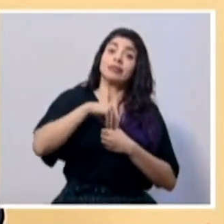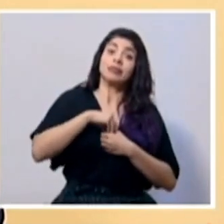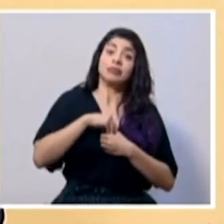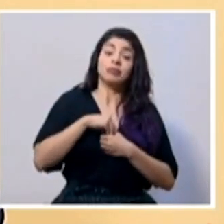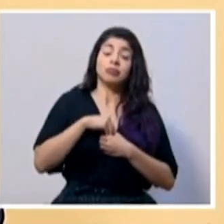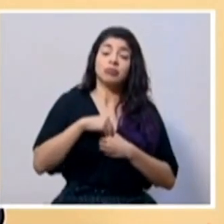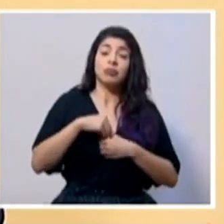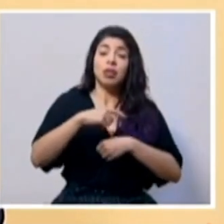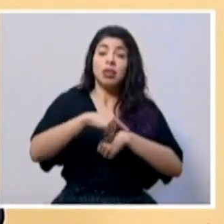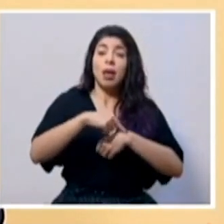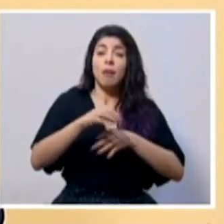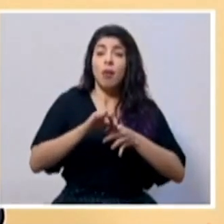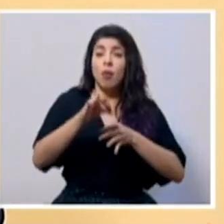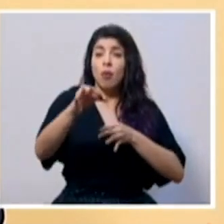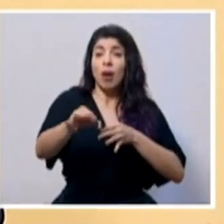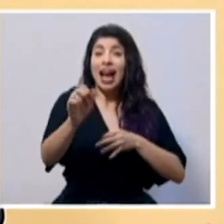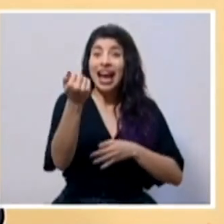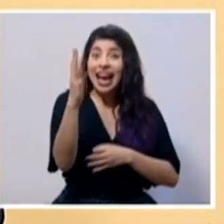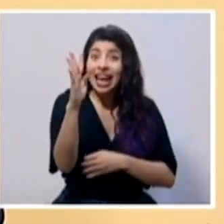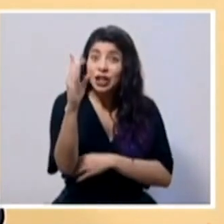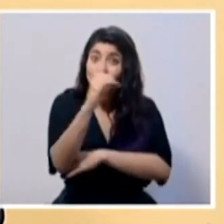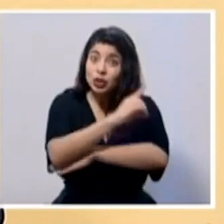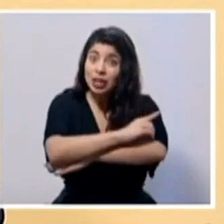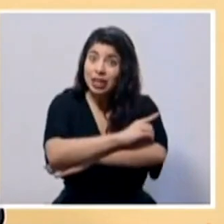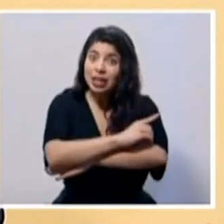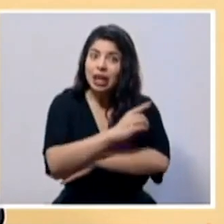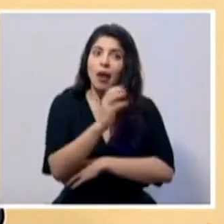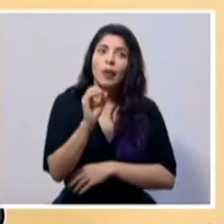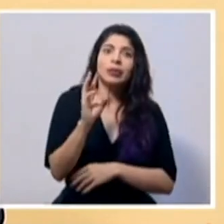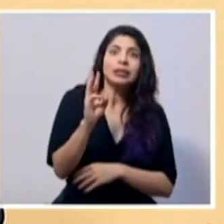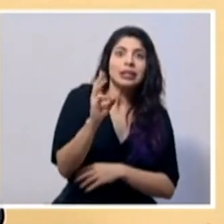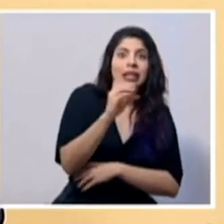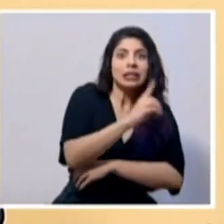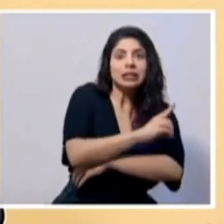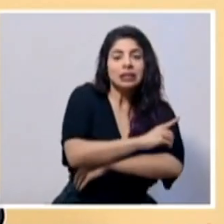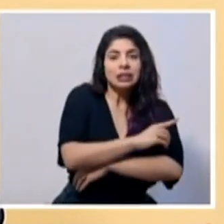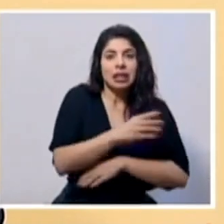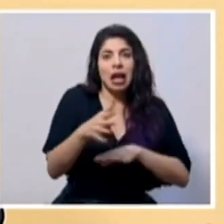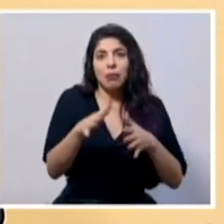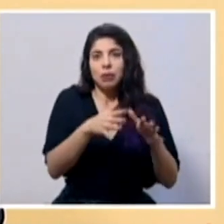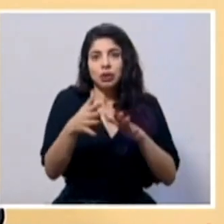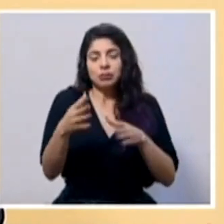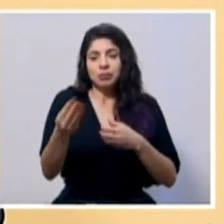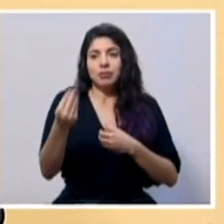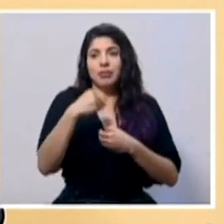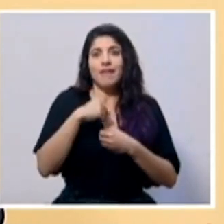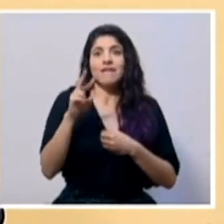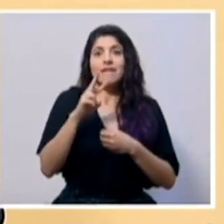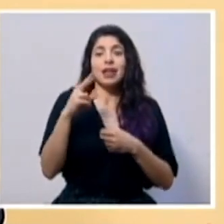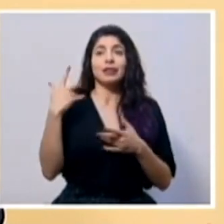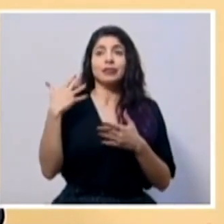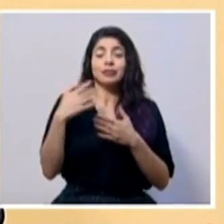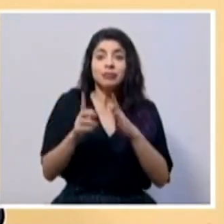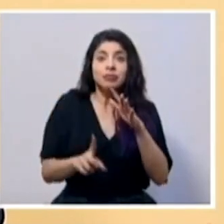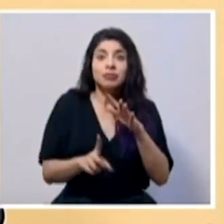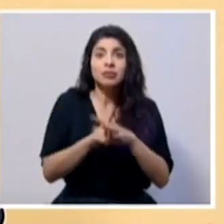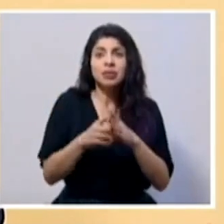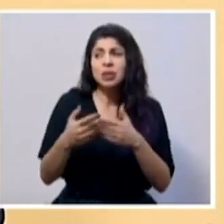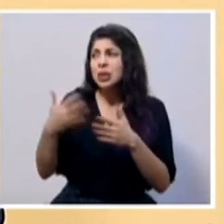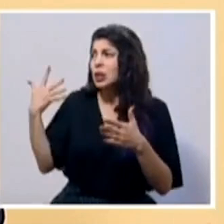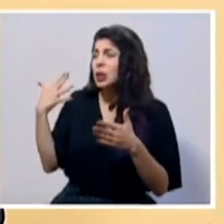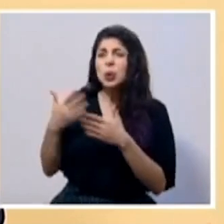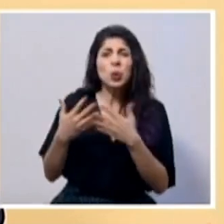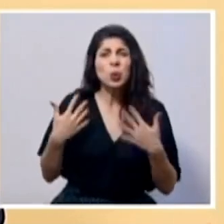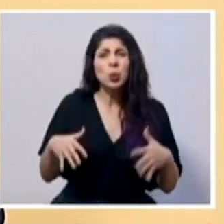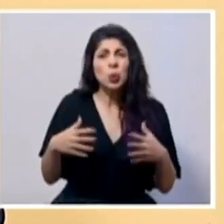bastante largo, o sea, 14 días es el máximo, aunque sabemos que 6 días posiblemente sea el promedio, es en realidad, en un escenario